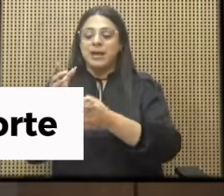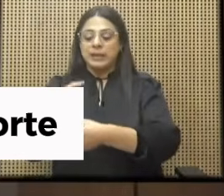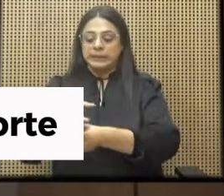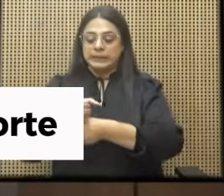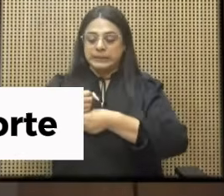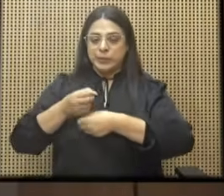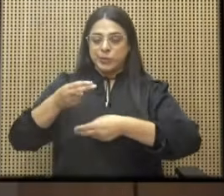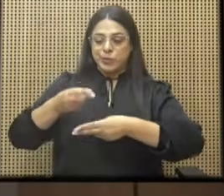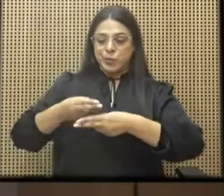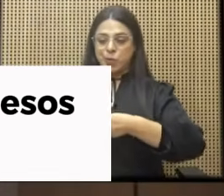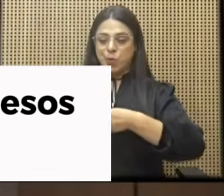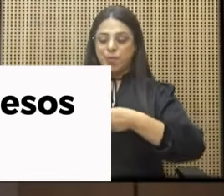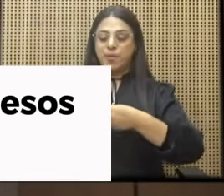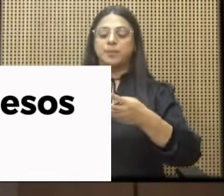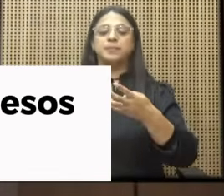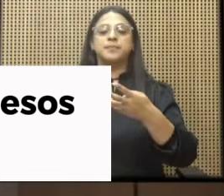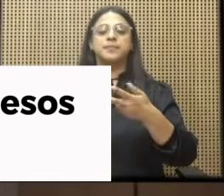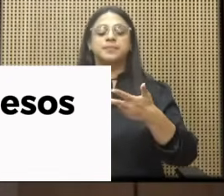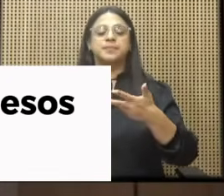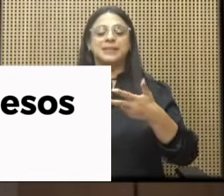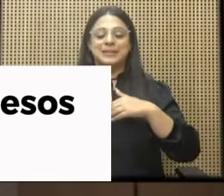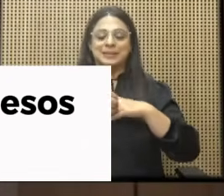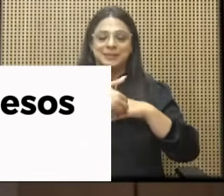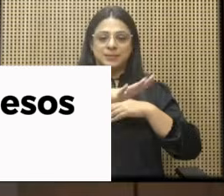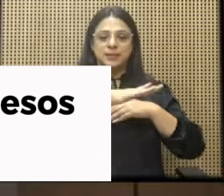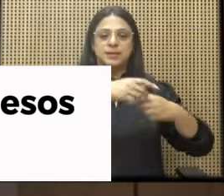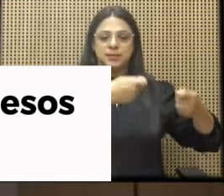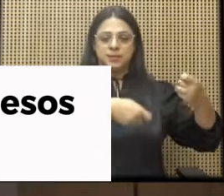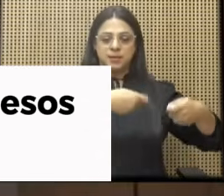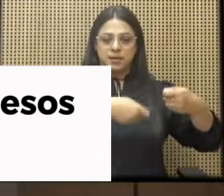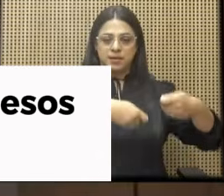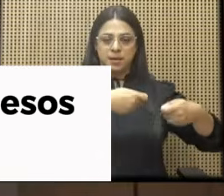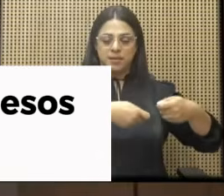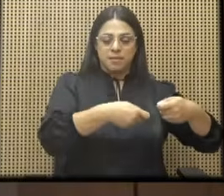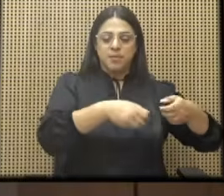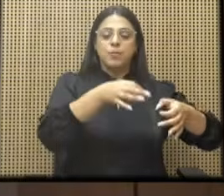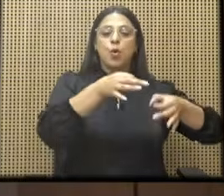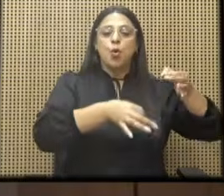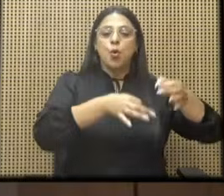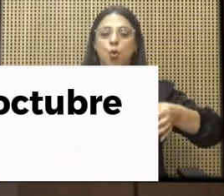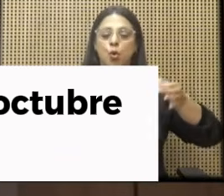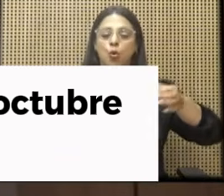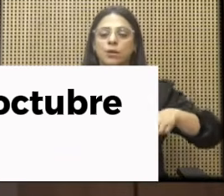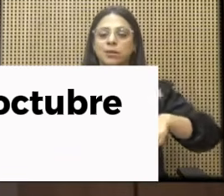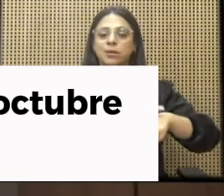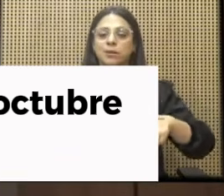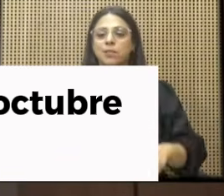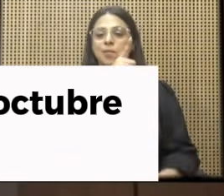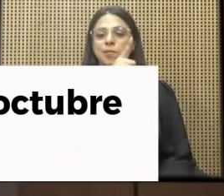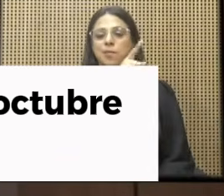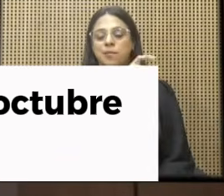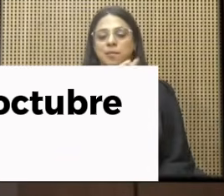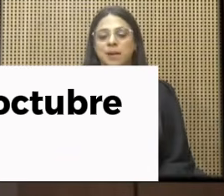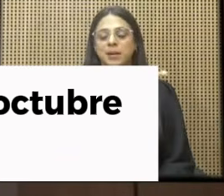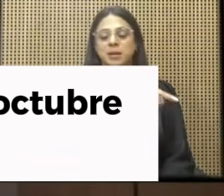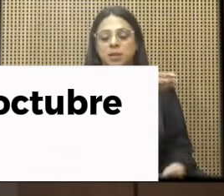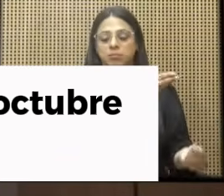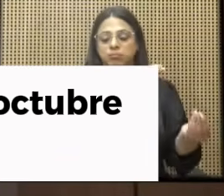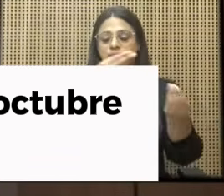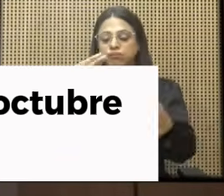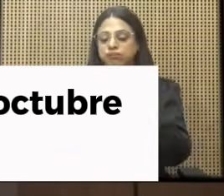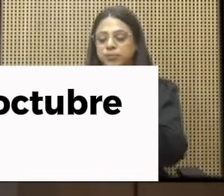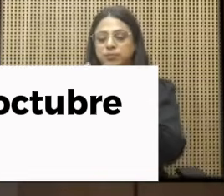enviaron a la Corte. La Corte Plena duró un mes tramitando esos nombres y se los comunicó a la Asamblea Legislativa